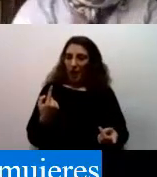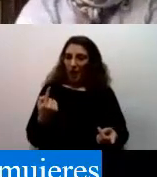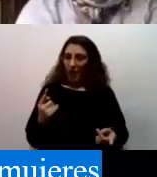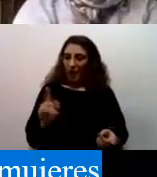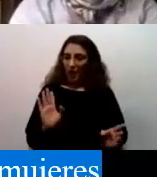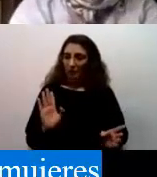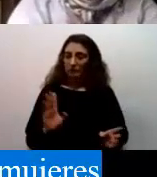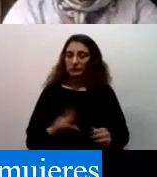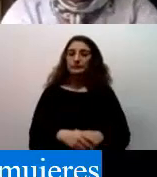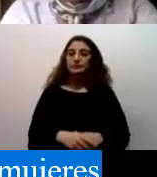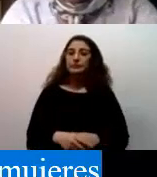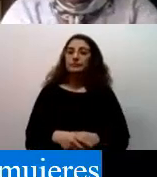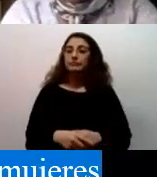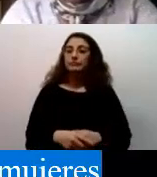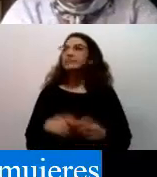sola.